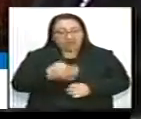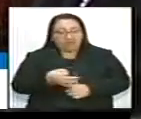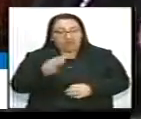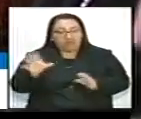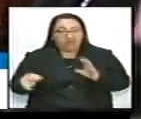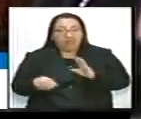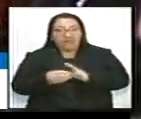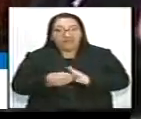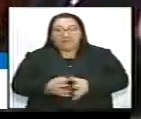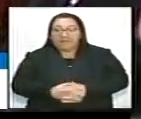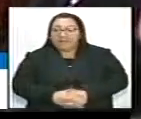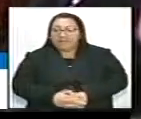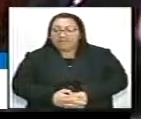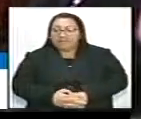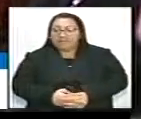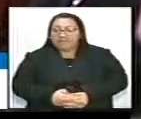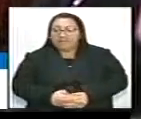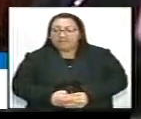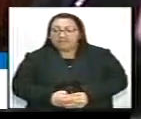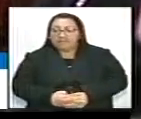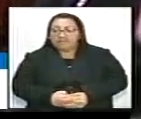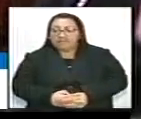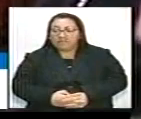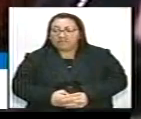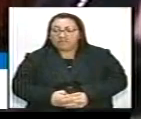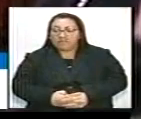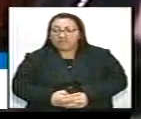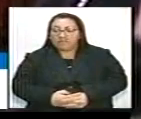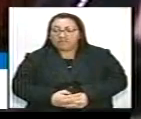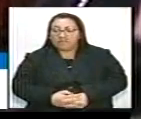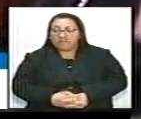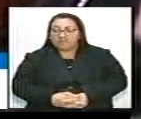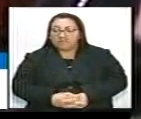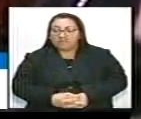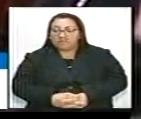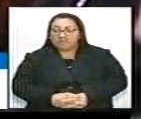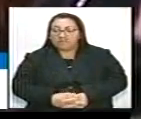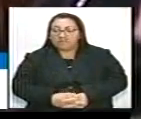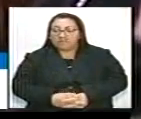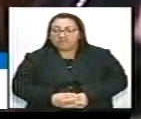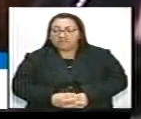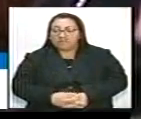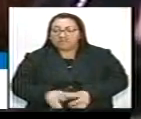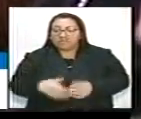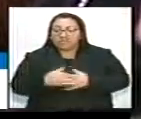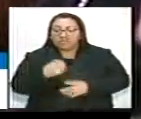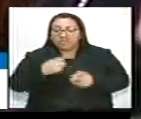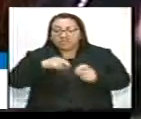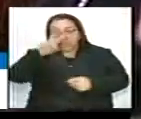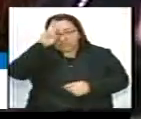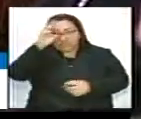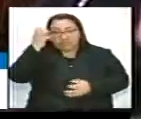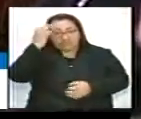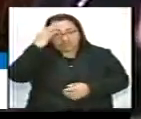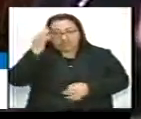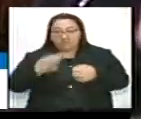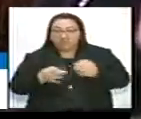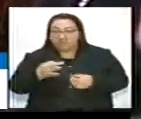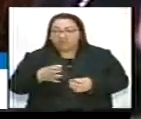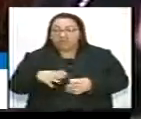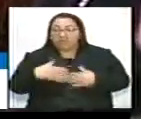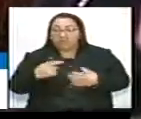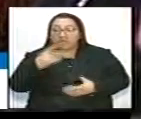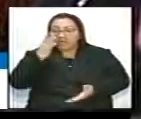filtran, digamos, de manera selectiva y no como corresponde, que todos los peruanos esperamos que la justicia